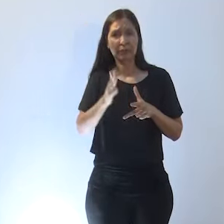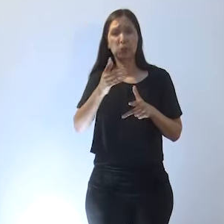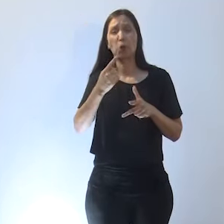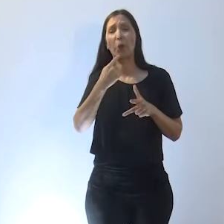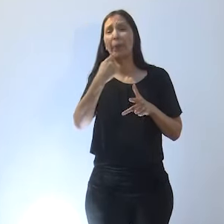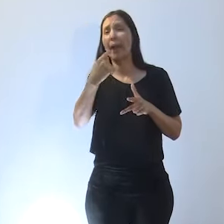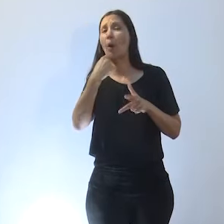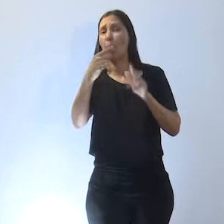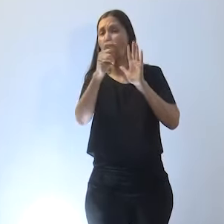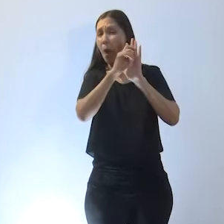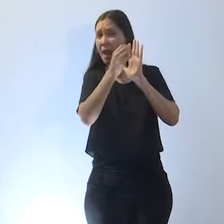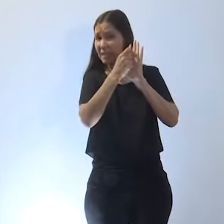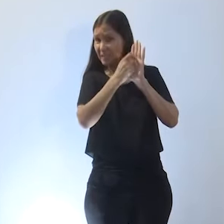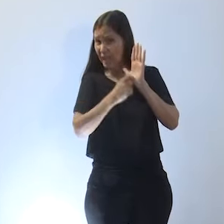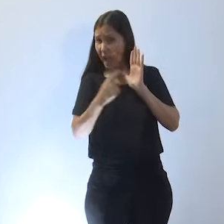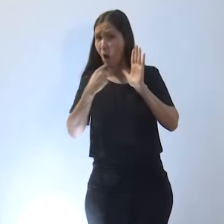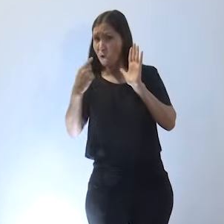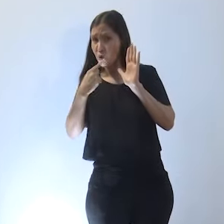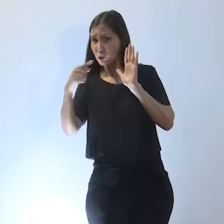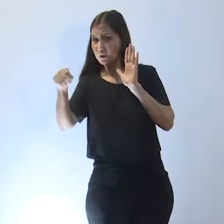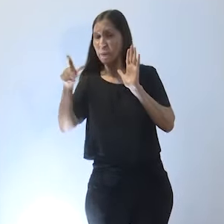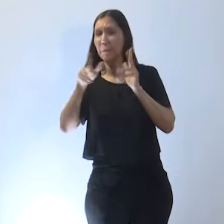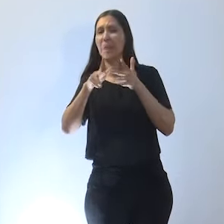era culpa de macri